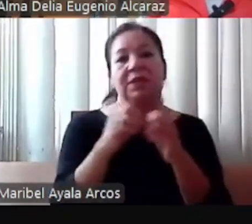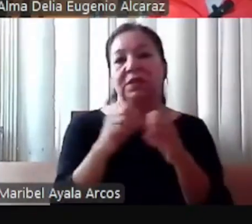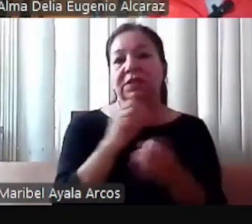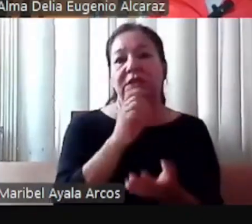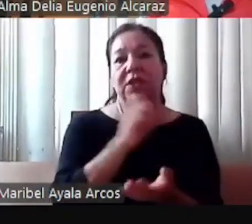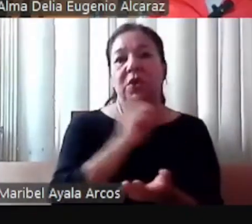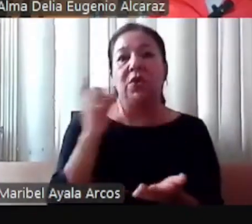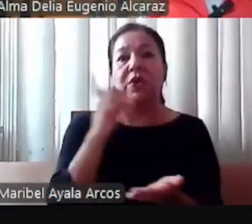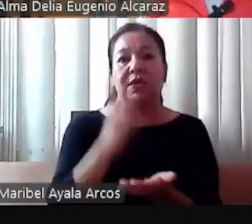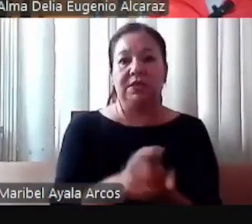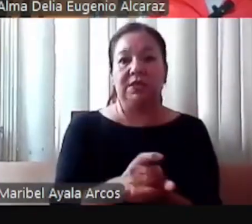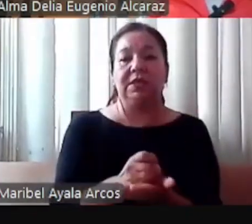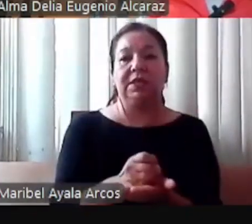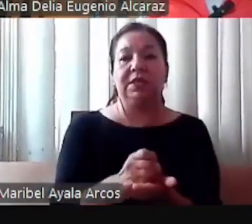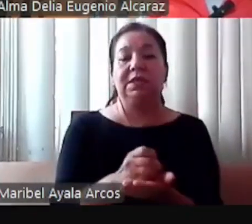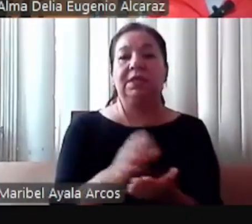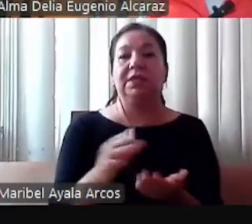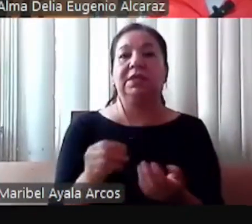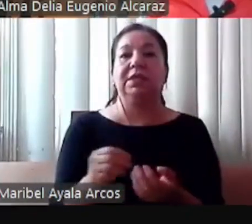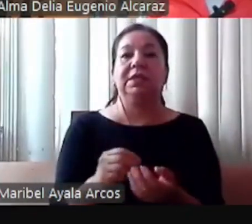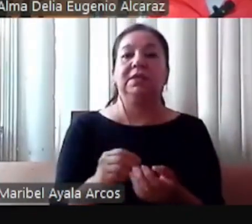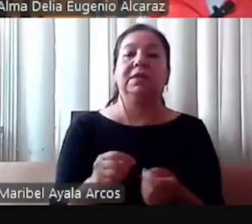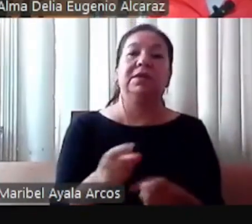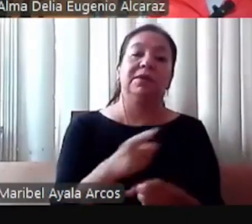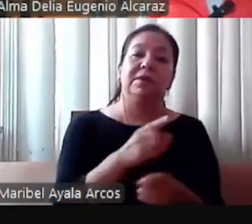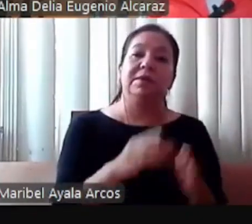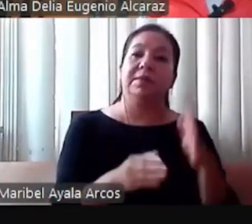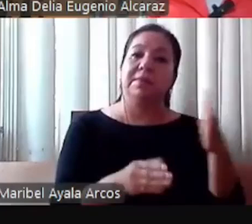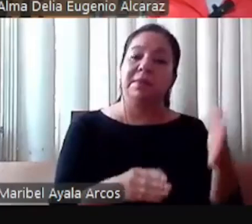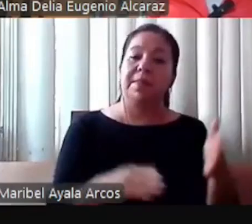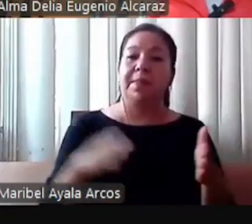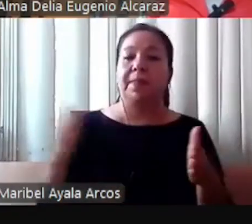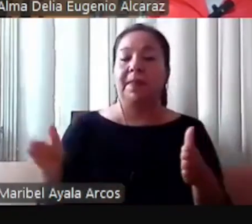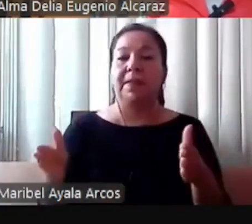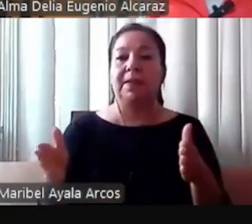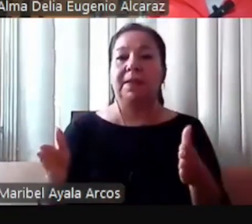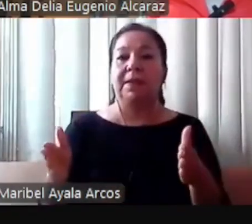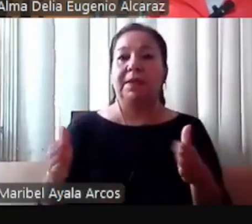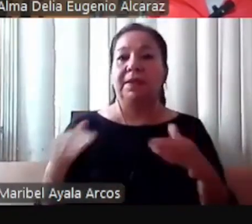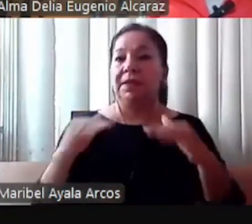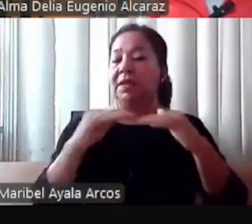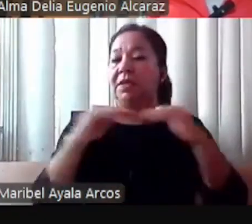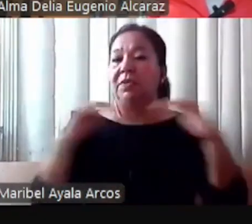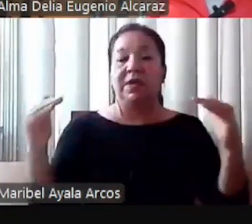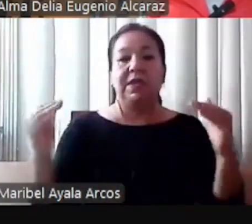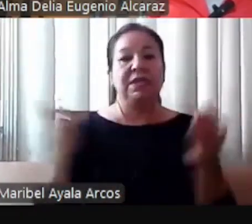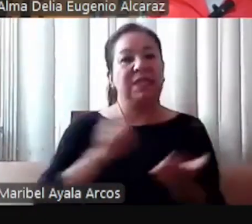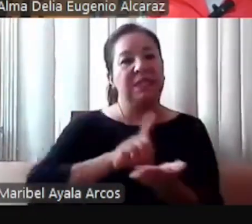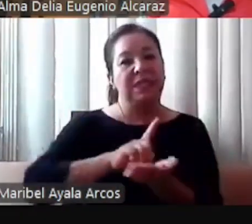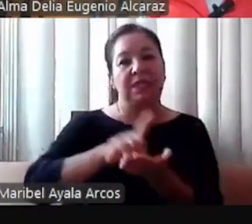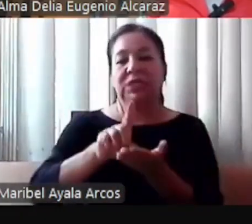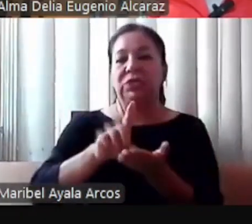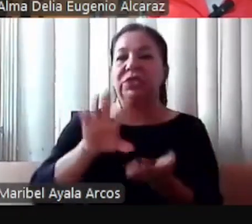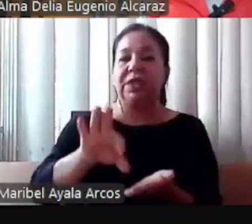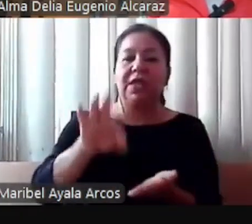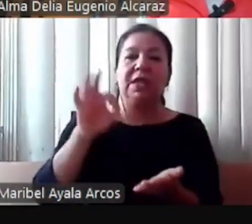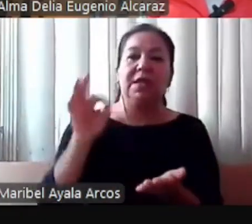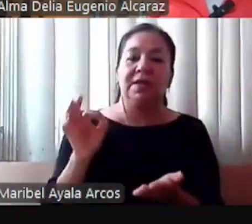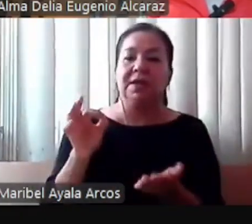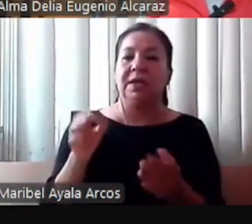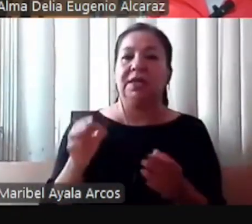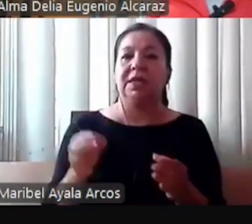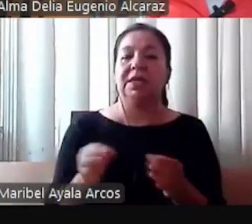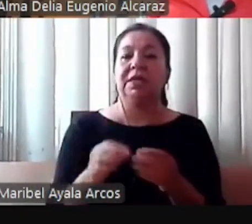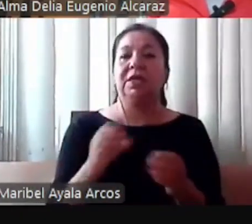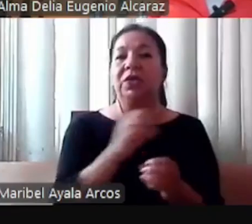su contenido un punto medio entre el principio de paridad constitucional y el derecho de autodeterminación y autoorganización de